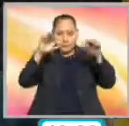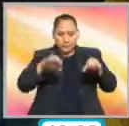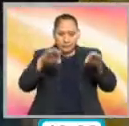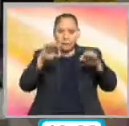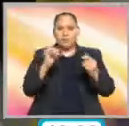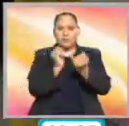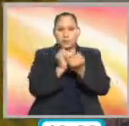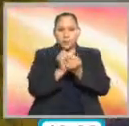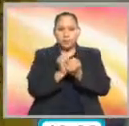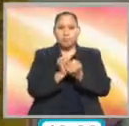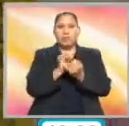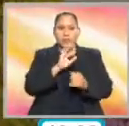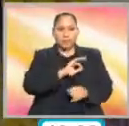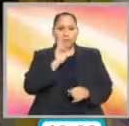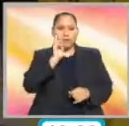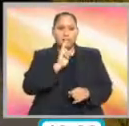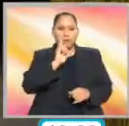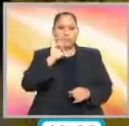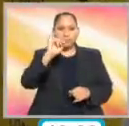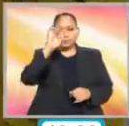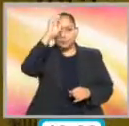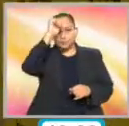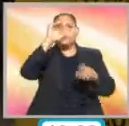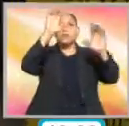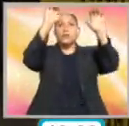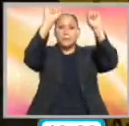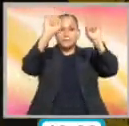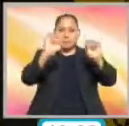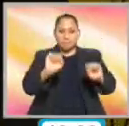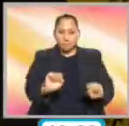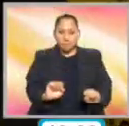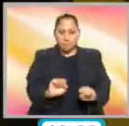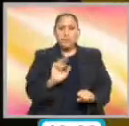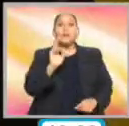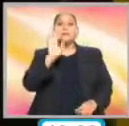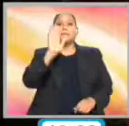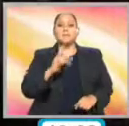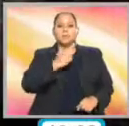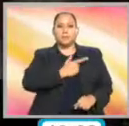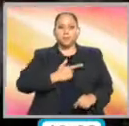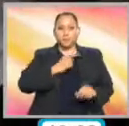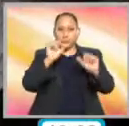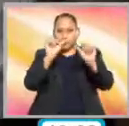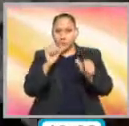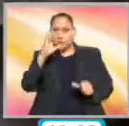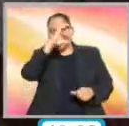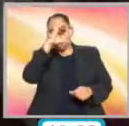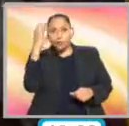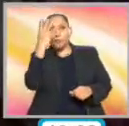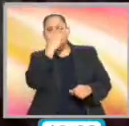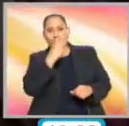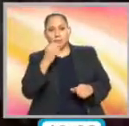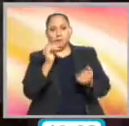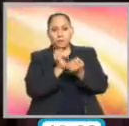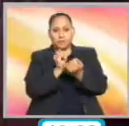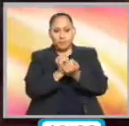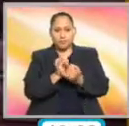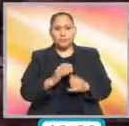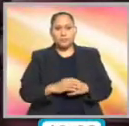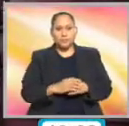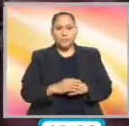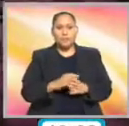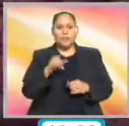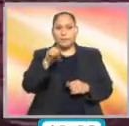También. ¿No lo puede mostrar? Claro aquí que sí. Porque además se ve que le gusta el arte. Mire qué fotos tan bellas hace aquí. Miren,